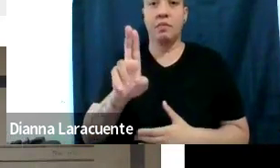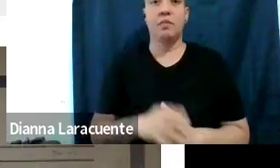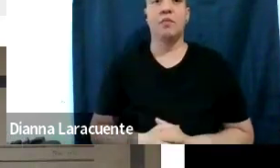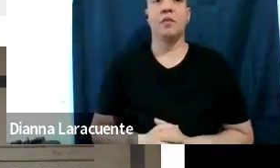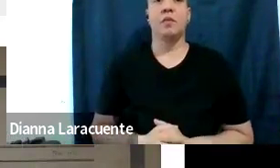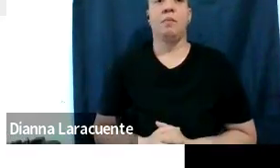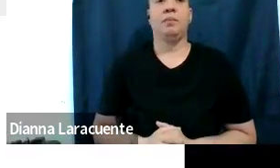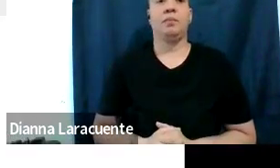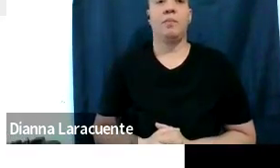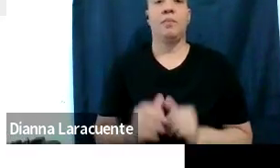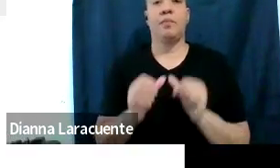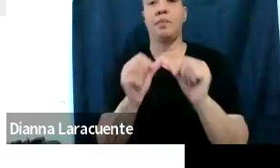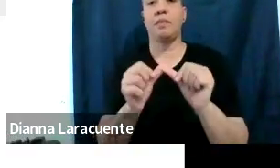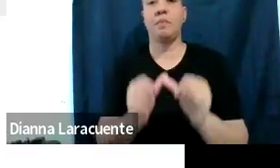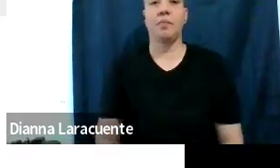sigue.